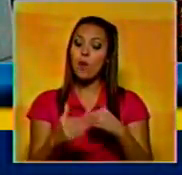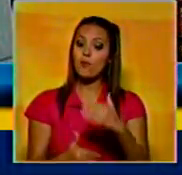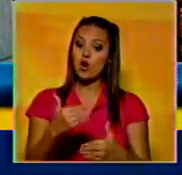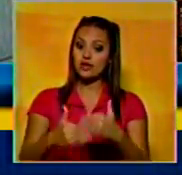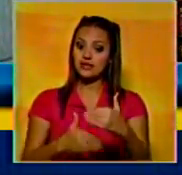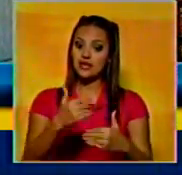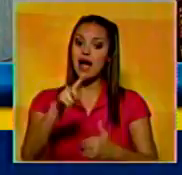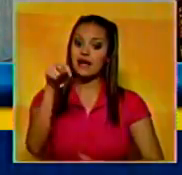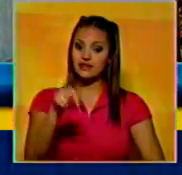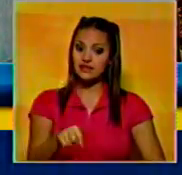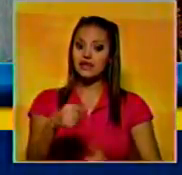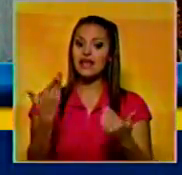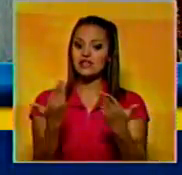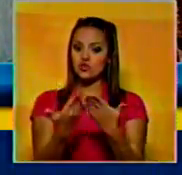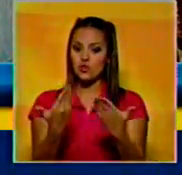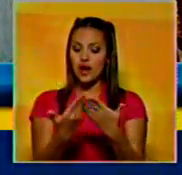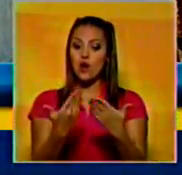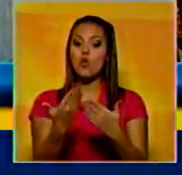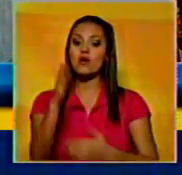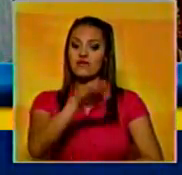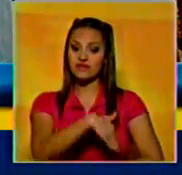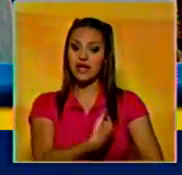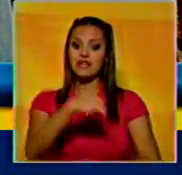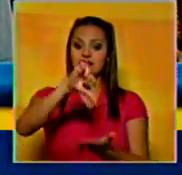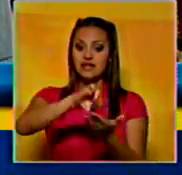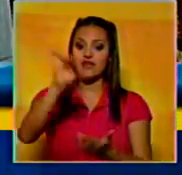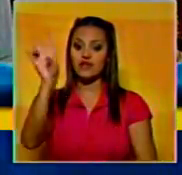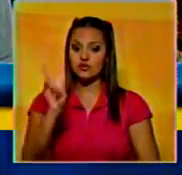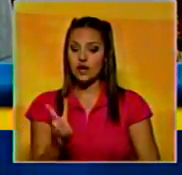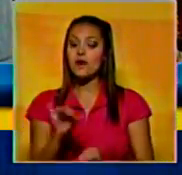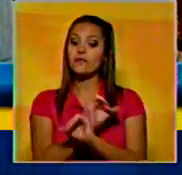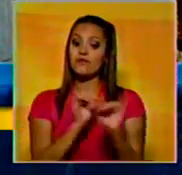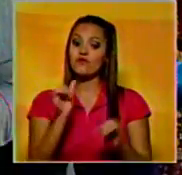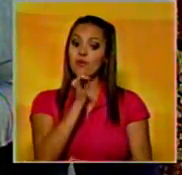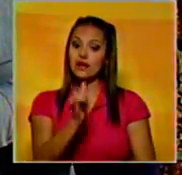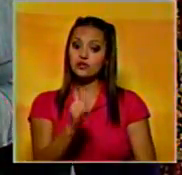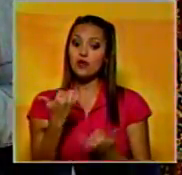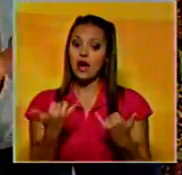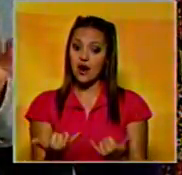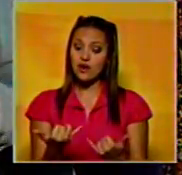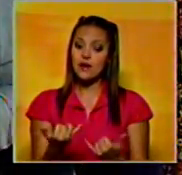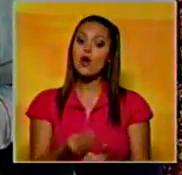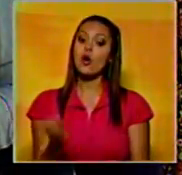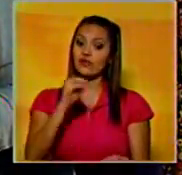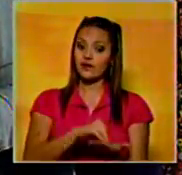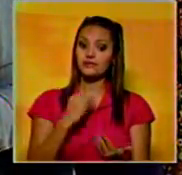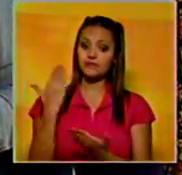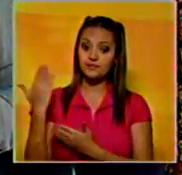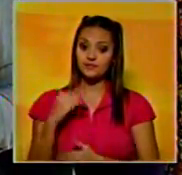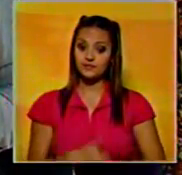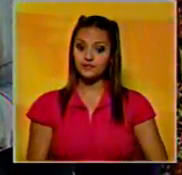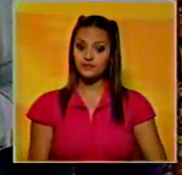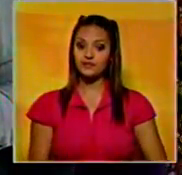procesos académicos en esta Universidad Central de Venezuela. Es la información que tenemos hasta el momento y con ella retornamos el contacto a los estudios.